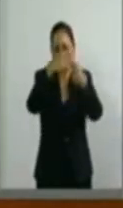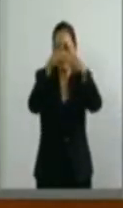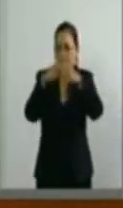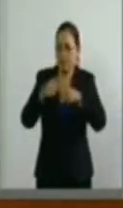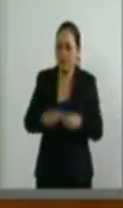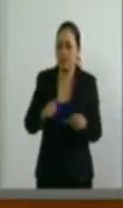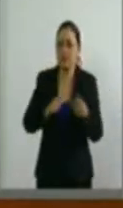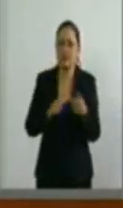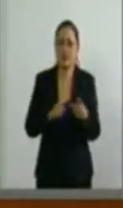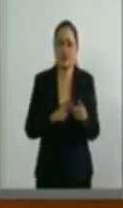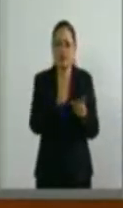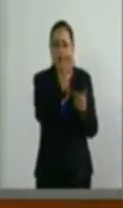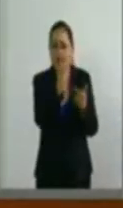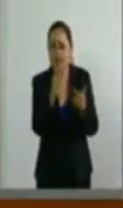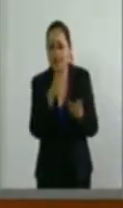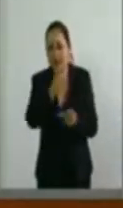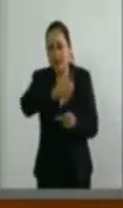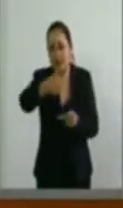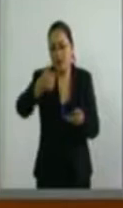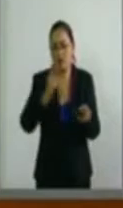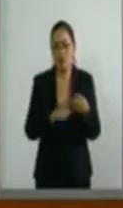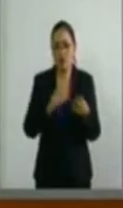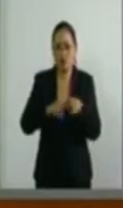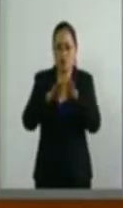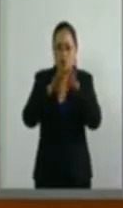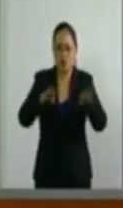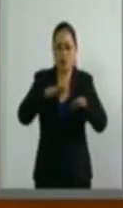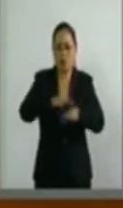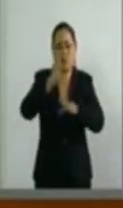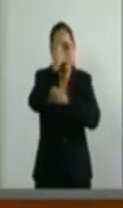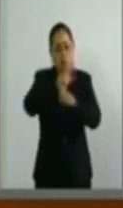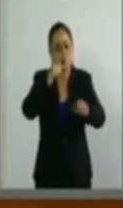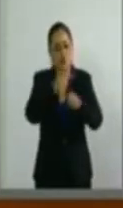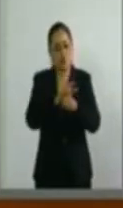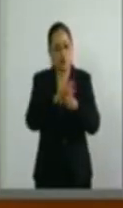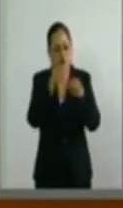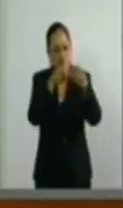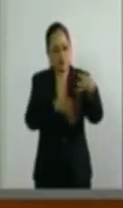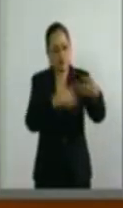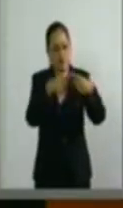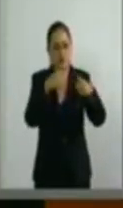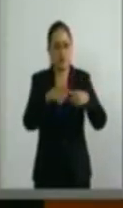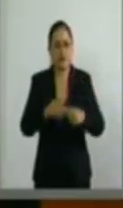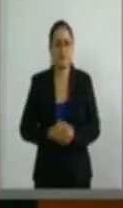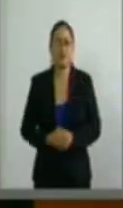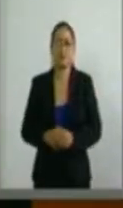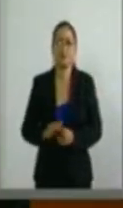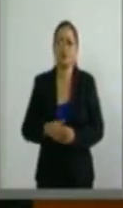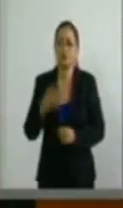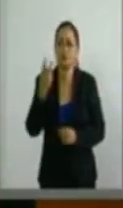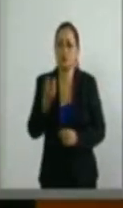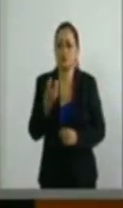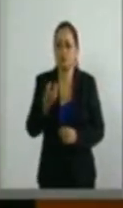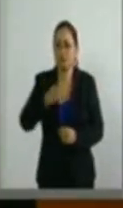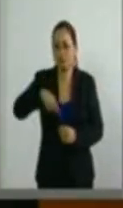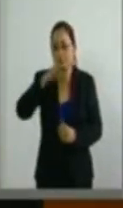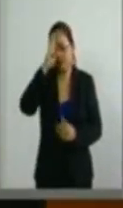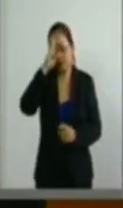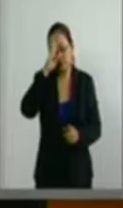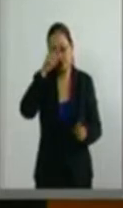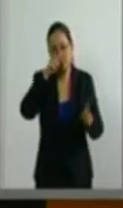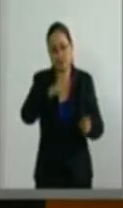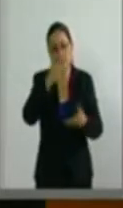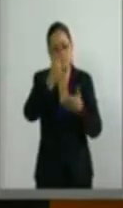diversidad, la identidad y la igualdad de las culturas, entre otros. Por ello, considero que el